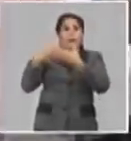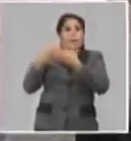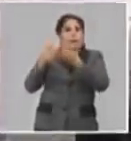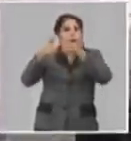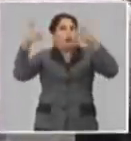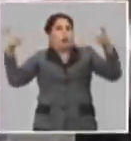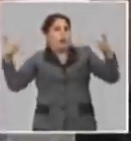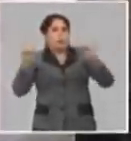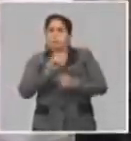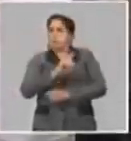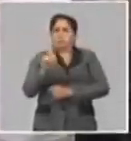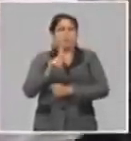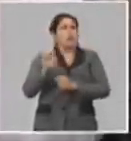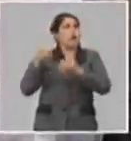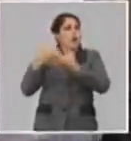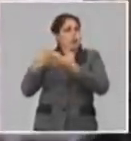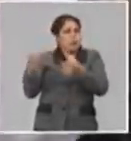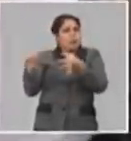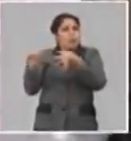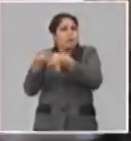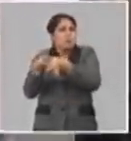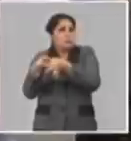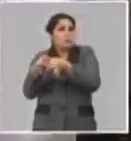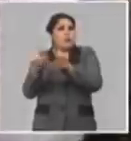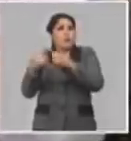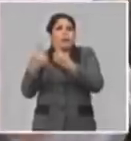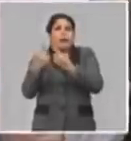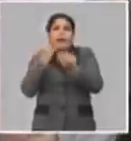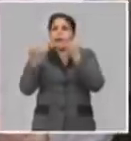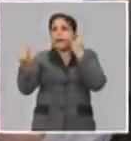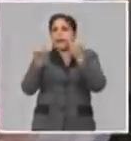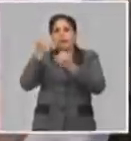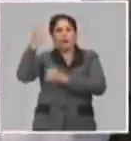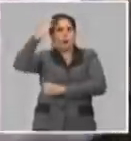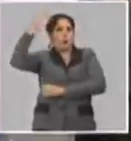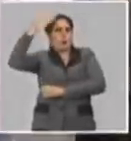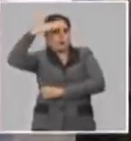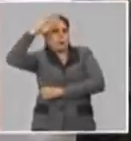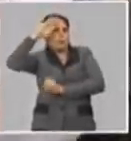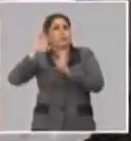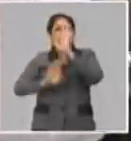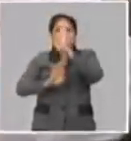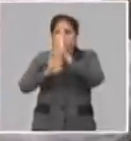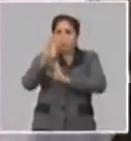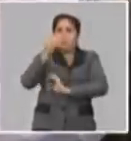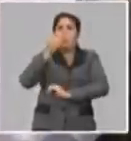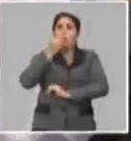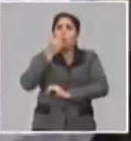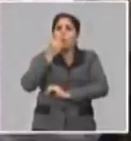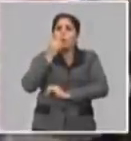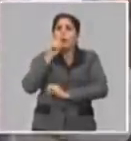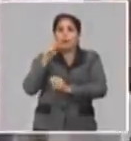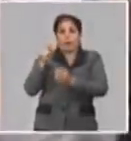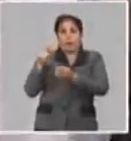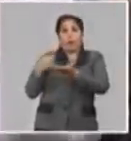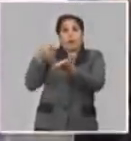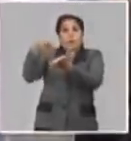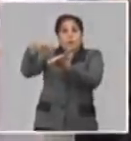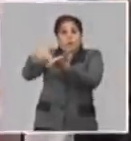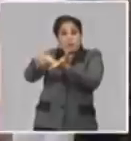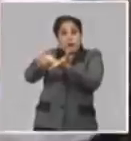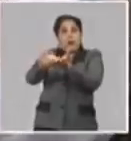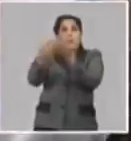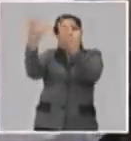fomentarse con inversión del presupuesto del Estado, porque es una actividad que le interesa también al Estado desarrollar. Podemos hacer una inversión inicial desde el presupuesto del Estado